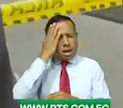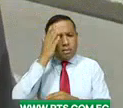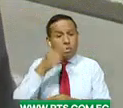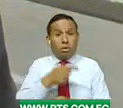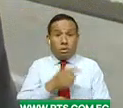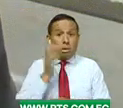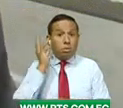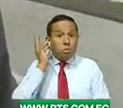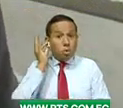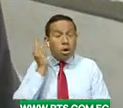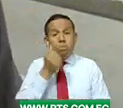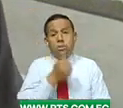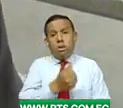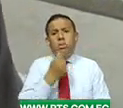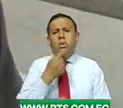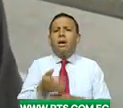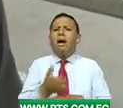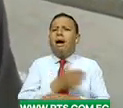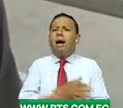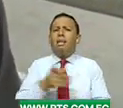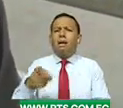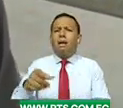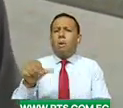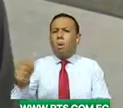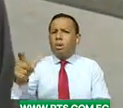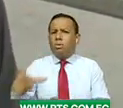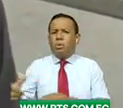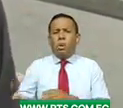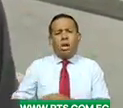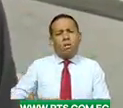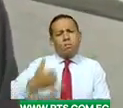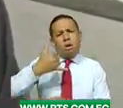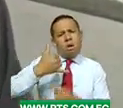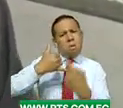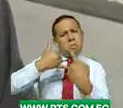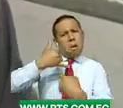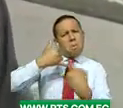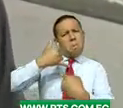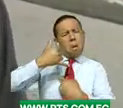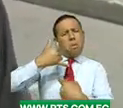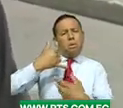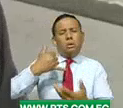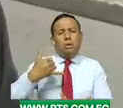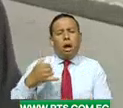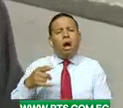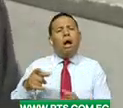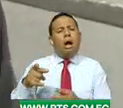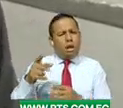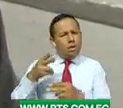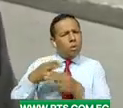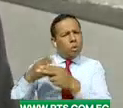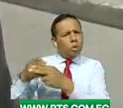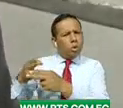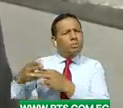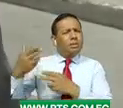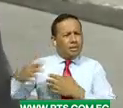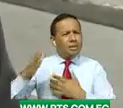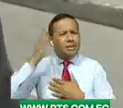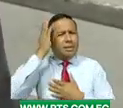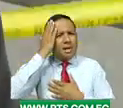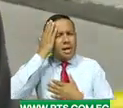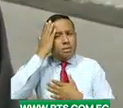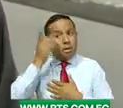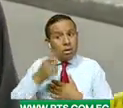o sea, ha tenido ya amenazas directamente en su teléfono, por mensajería. Son personas que ella identifica claramente y le han